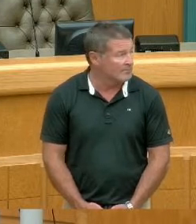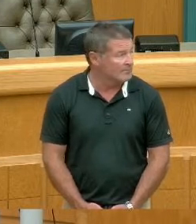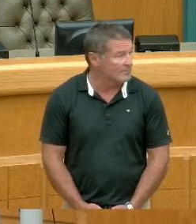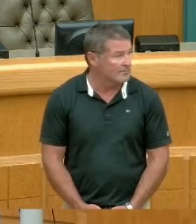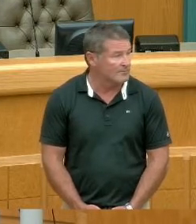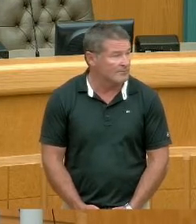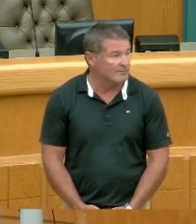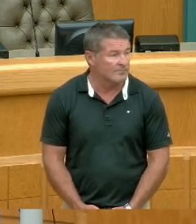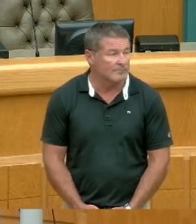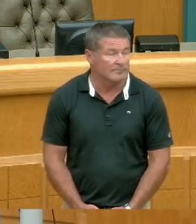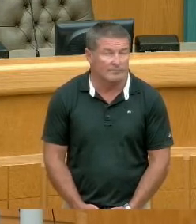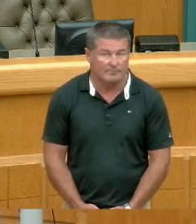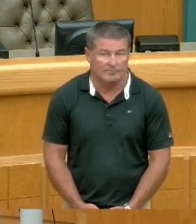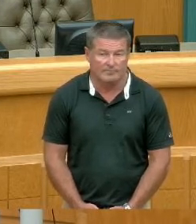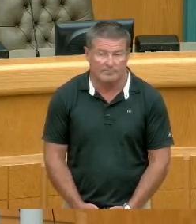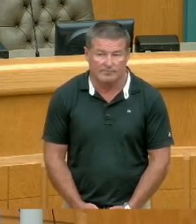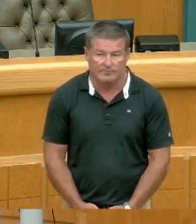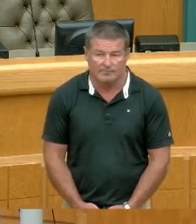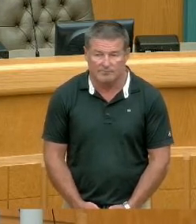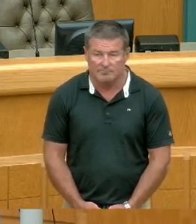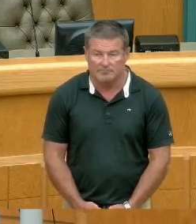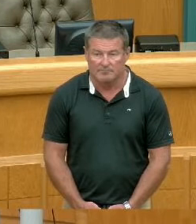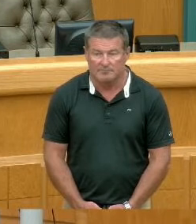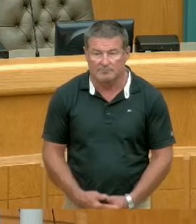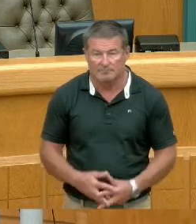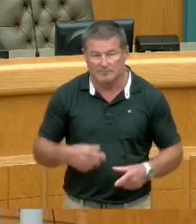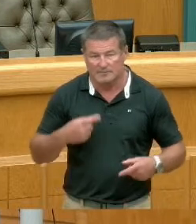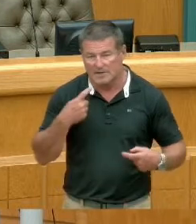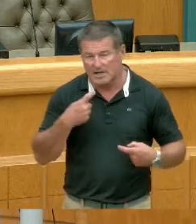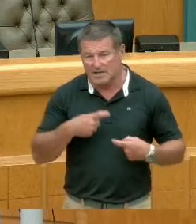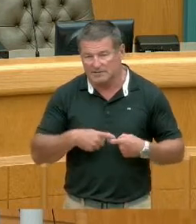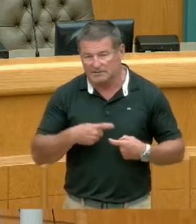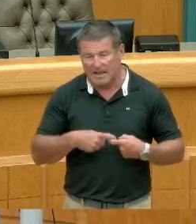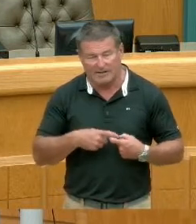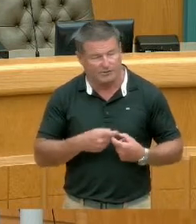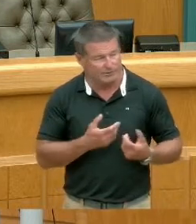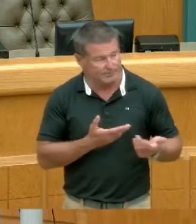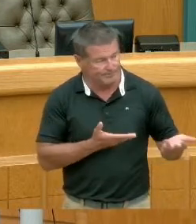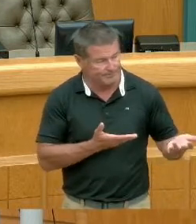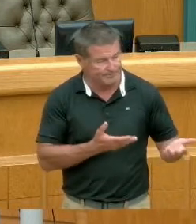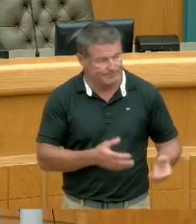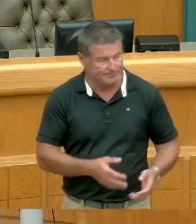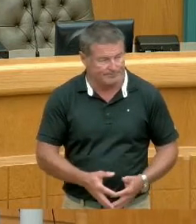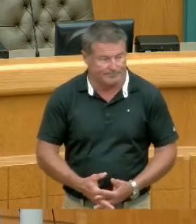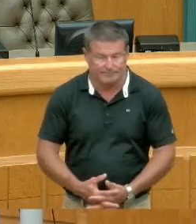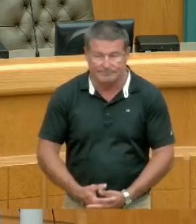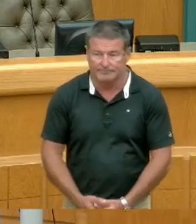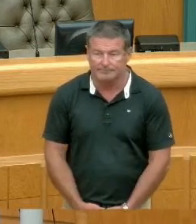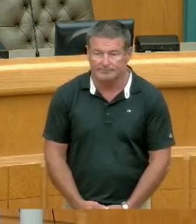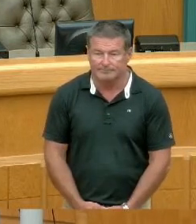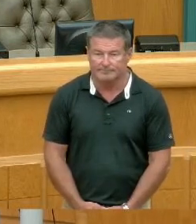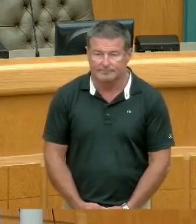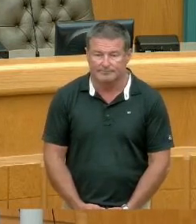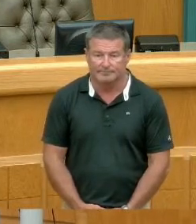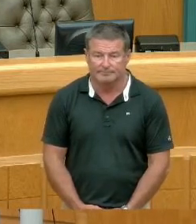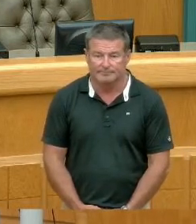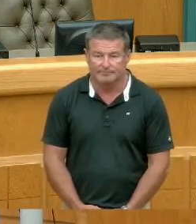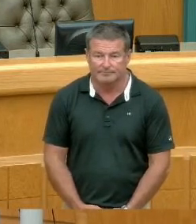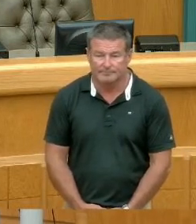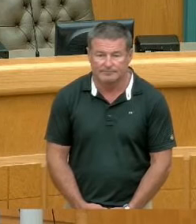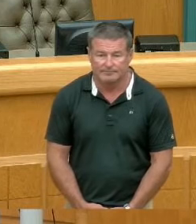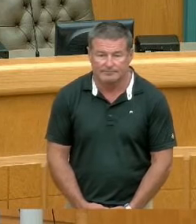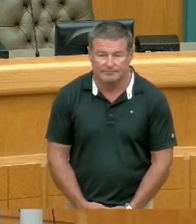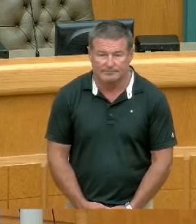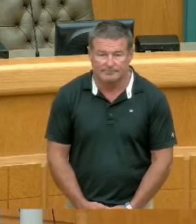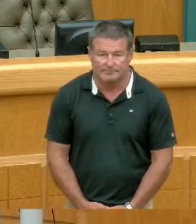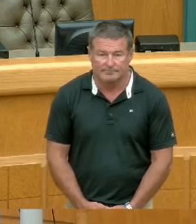cabo 7,036 pruebas por el virus entre el Distrito de Salud Pública, laboratorios privados y la Guardia Nacional. De los 248 casos, la